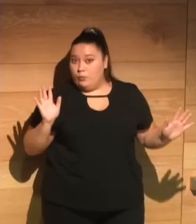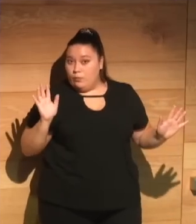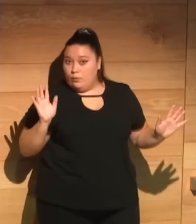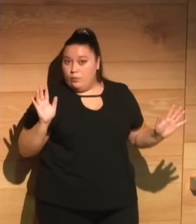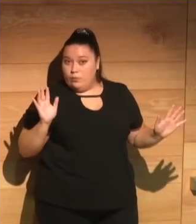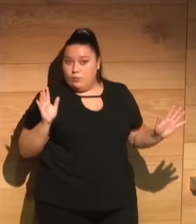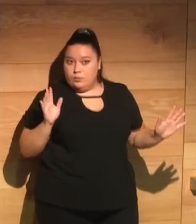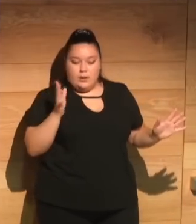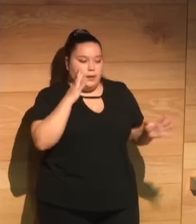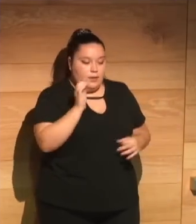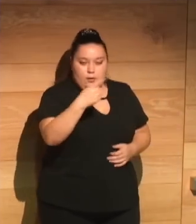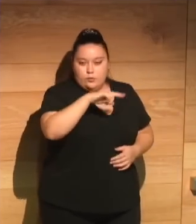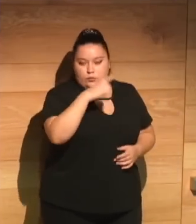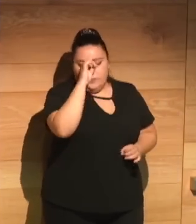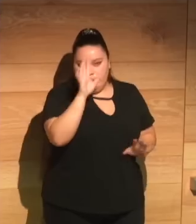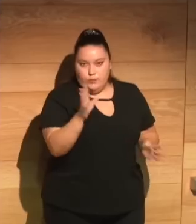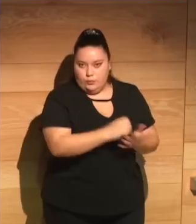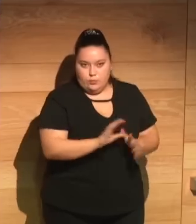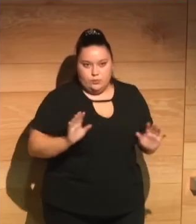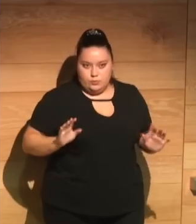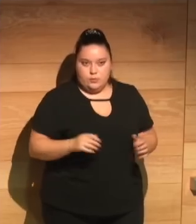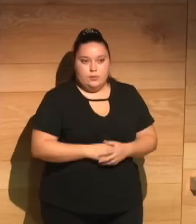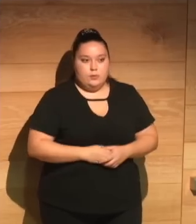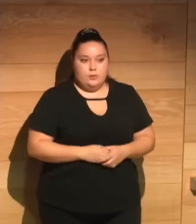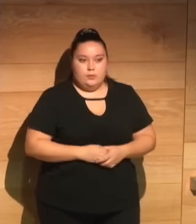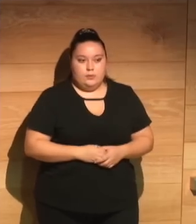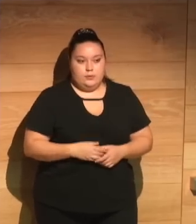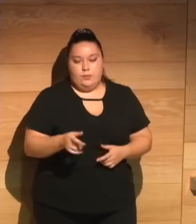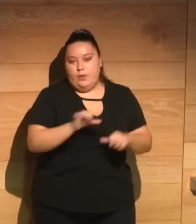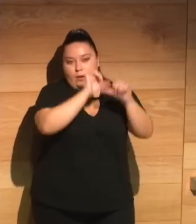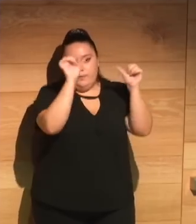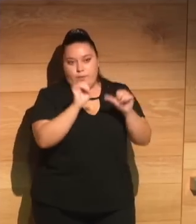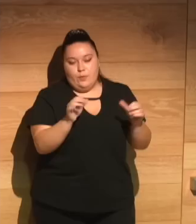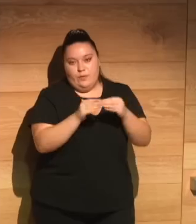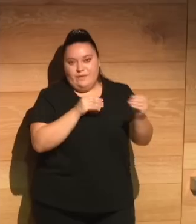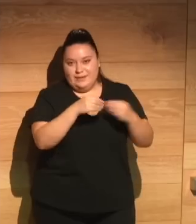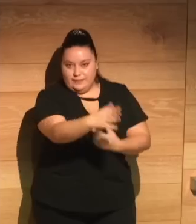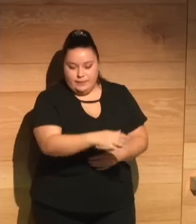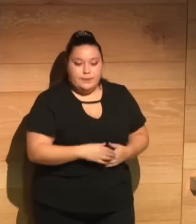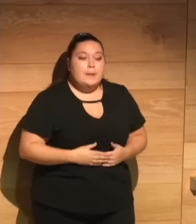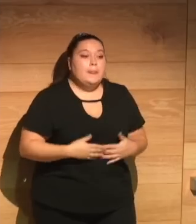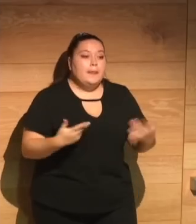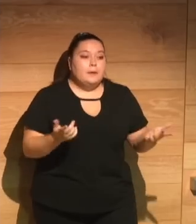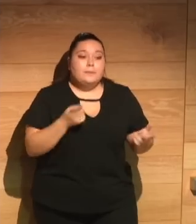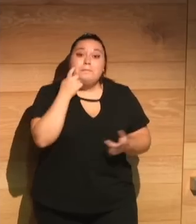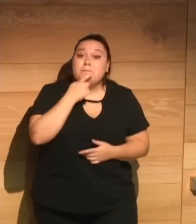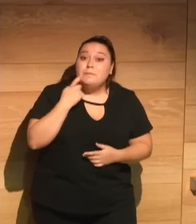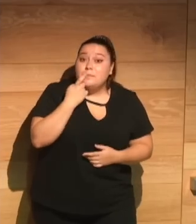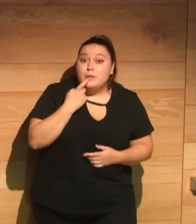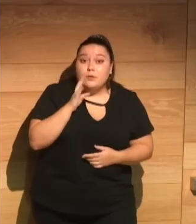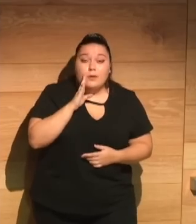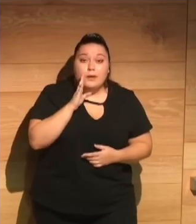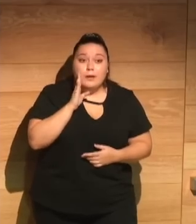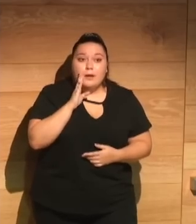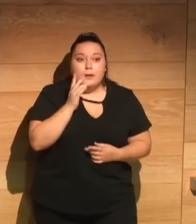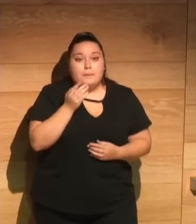en realidad nos estamos flipando todos desde el principio y casi todo va a valer porque estamos hablando de una forma muy flexible. Ese mito, como mínimo,